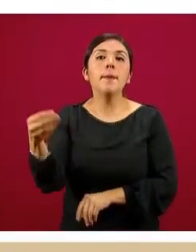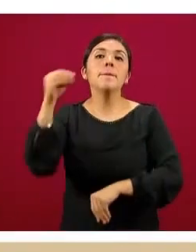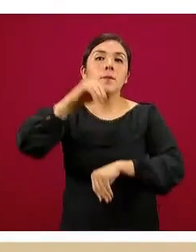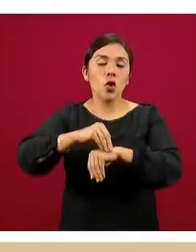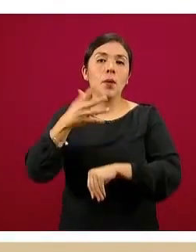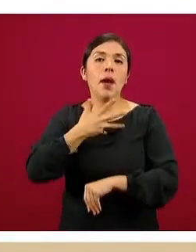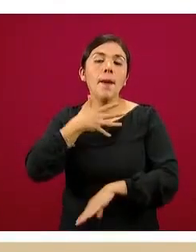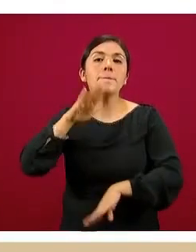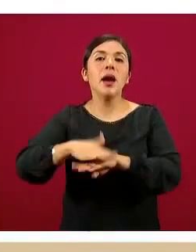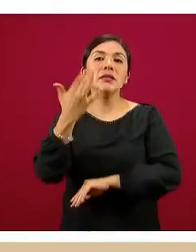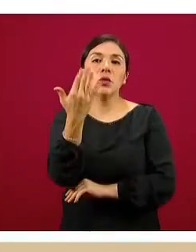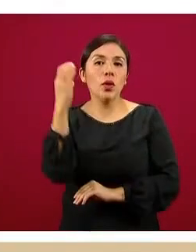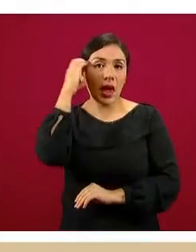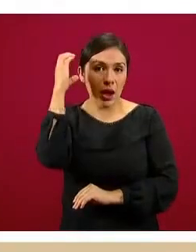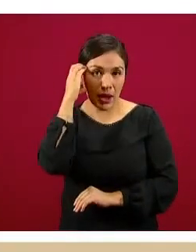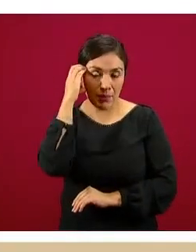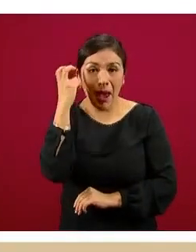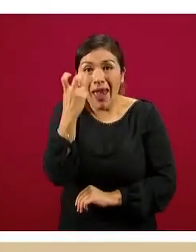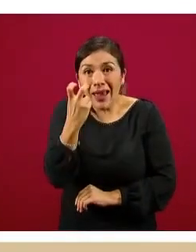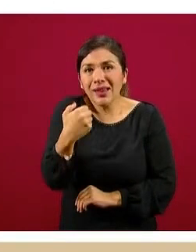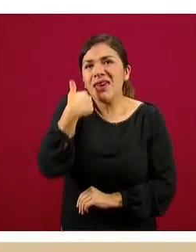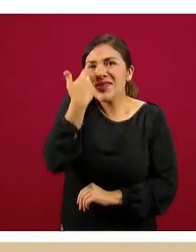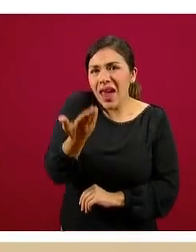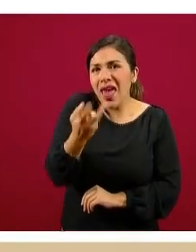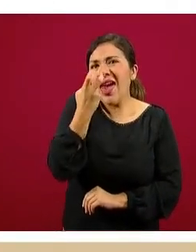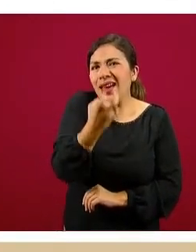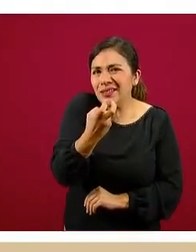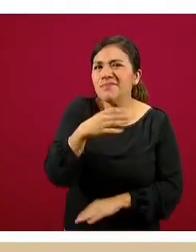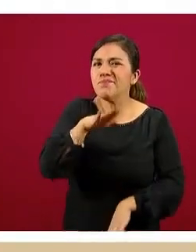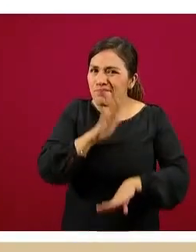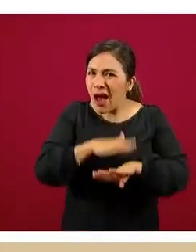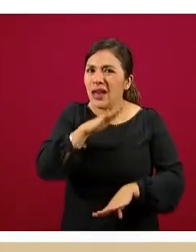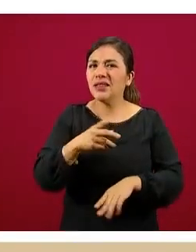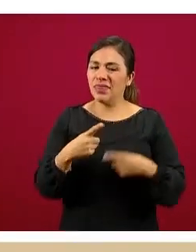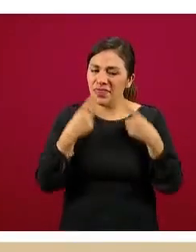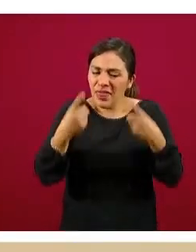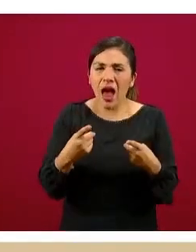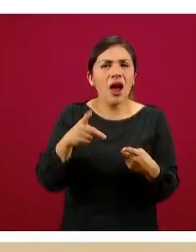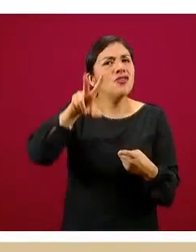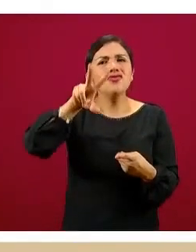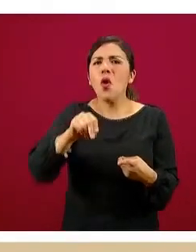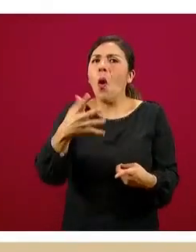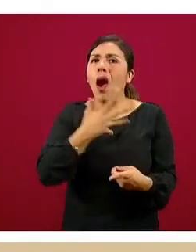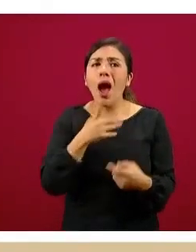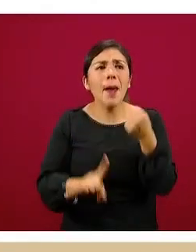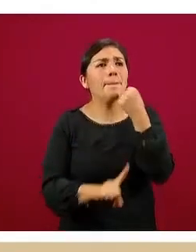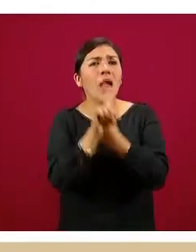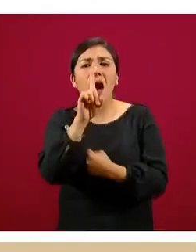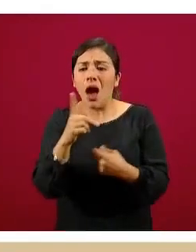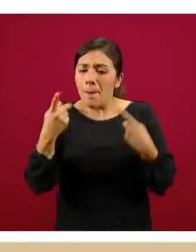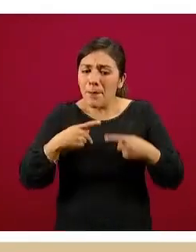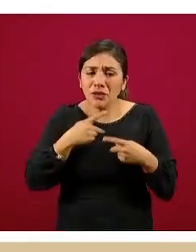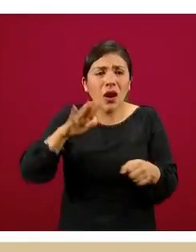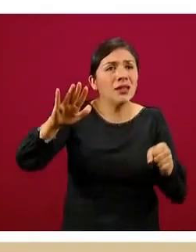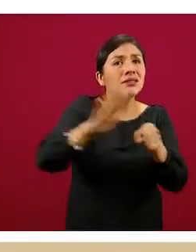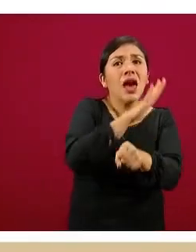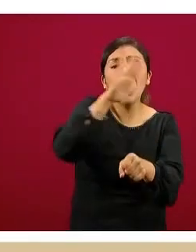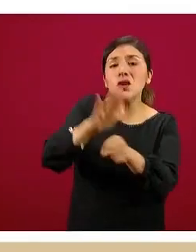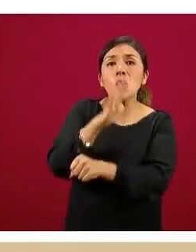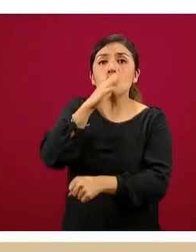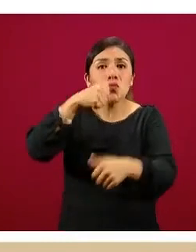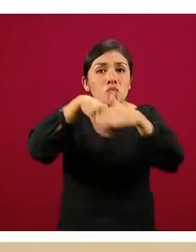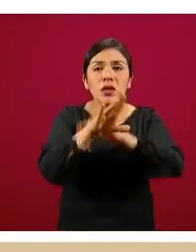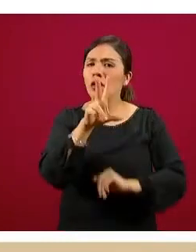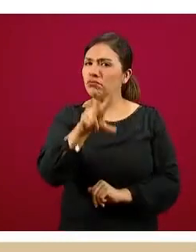van a estar 50 camas más la intención es que en ningún momento tengamos una saturación